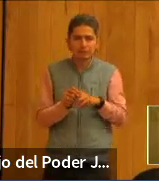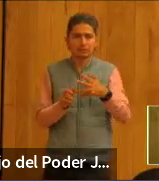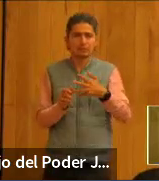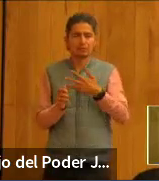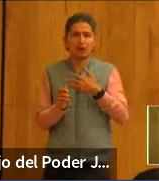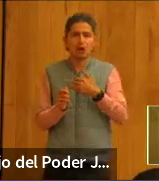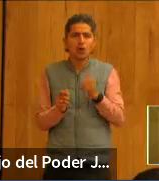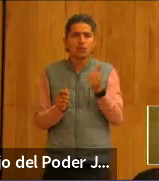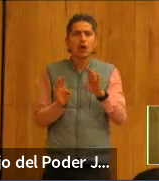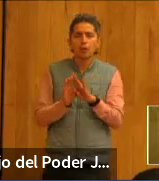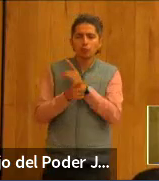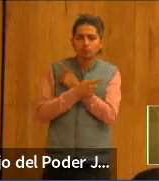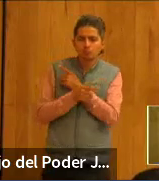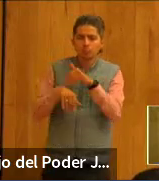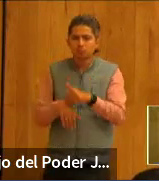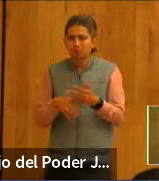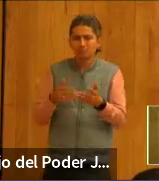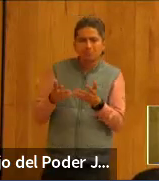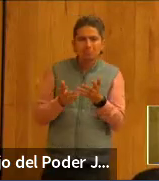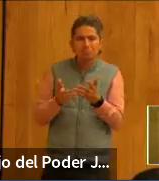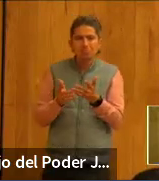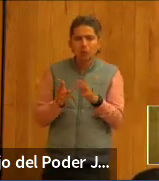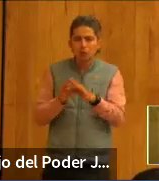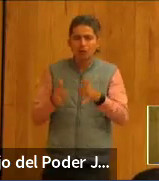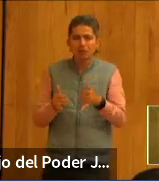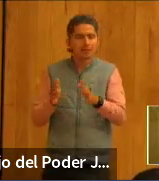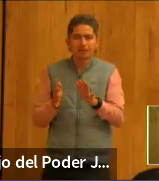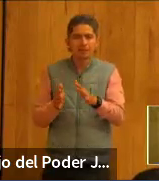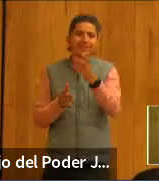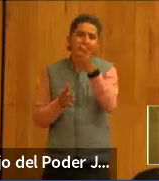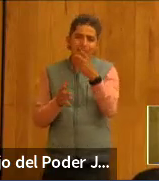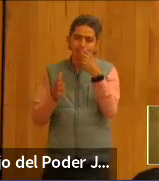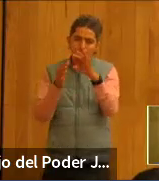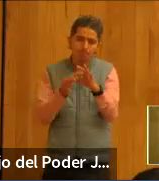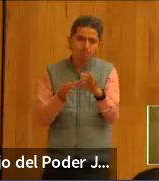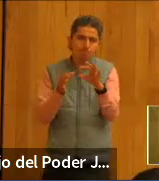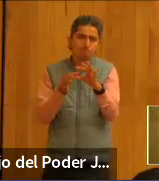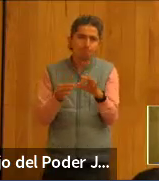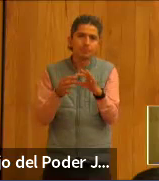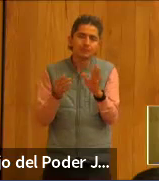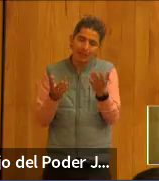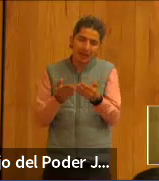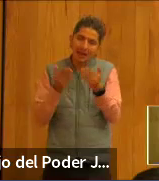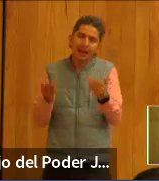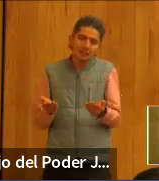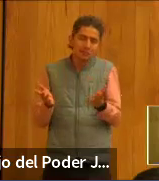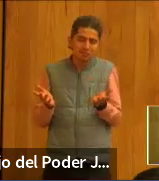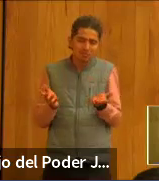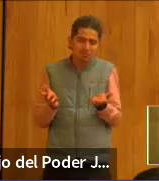tener otra conducta u otra, o una resistencia, y bajo esa consideración entonces concluía,